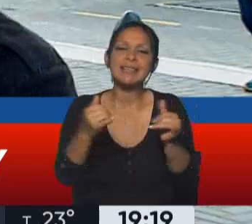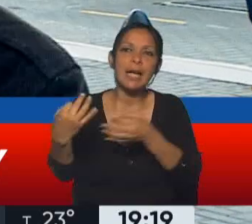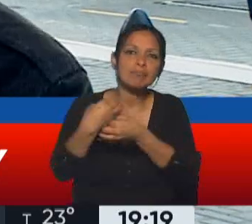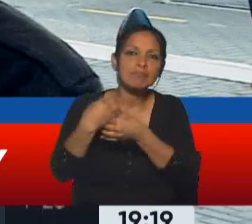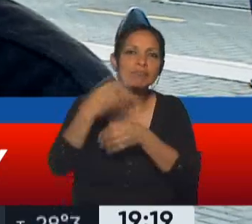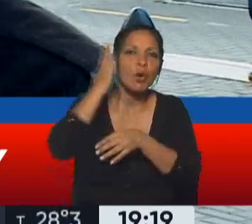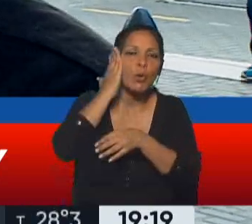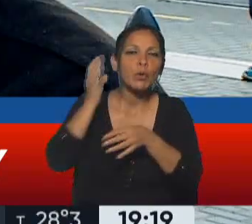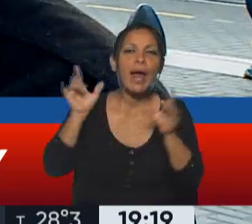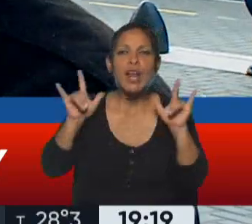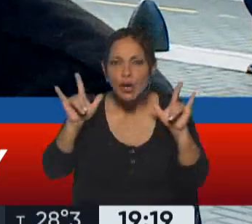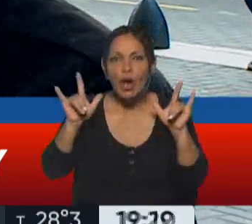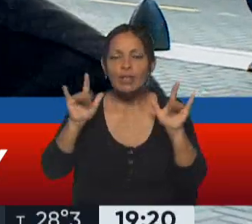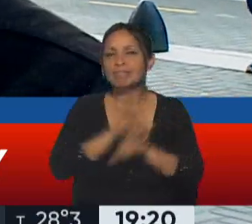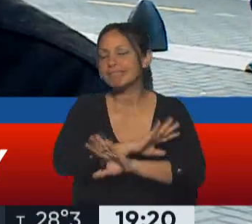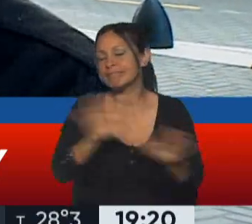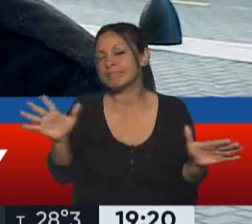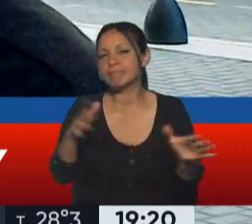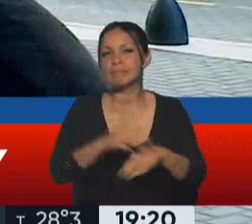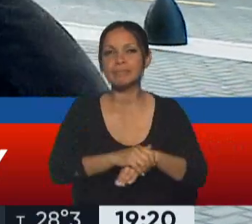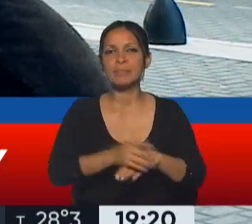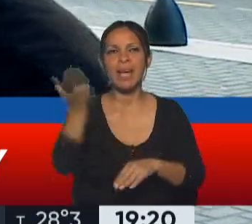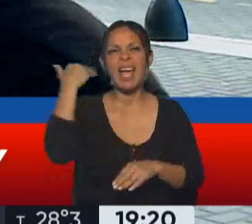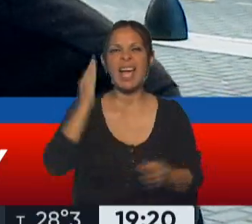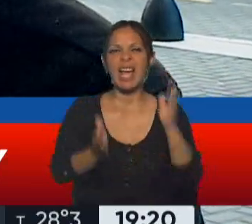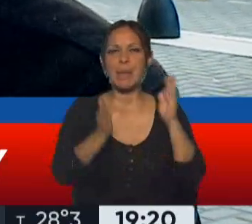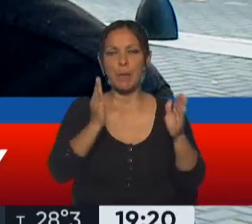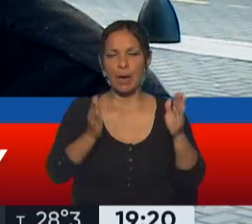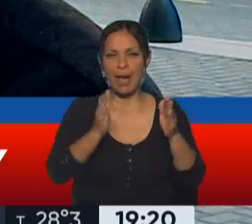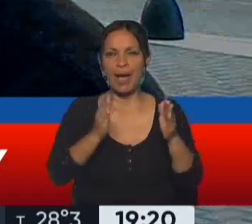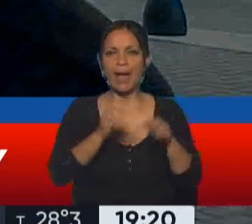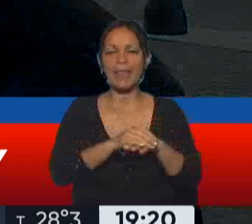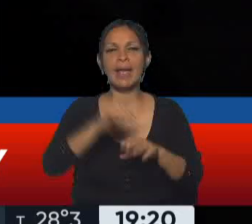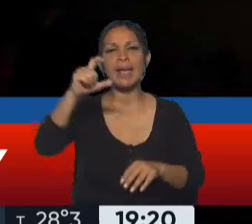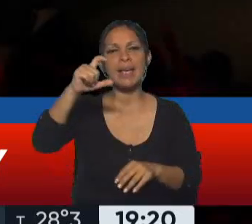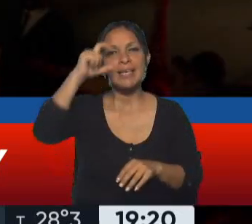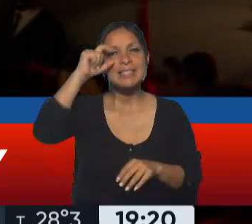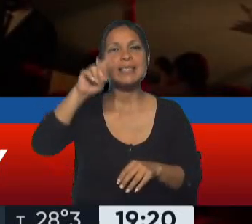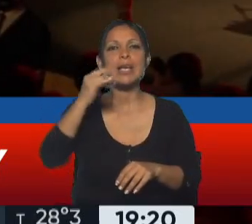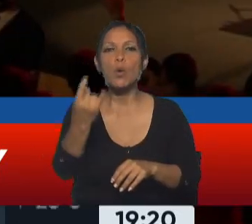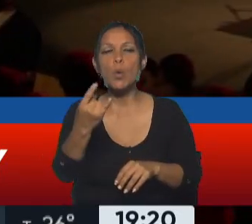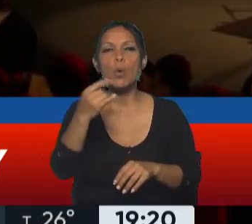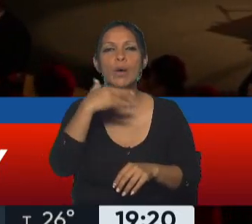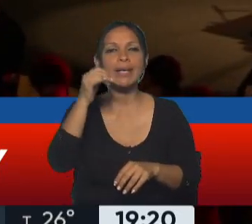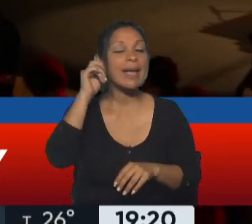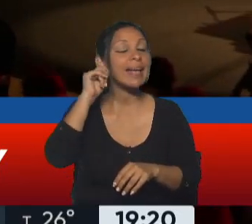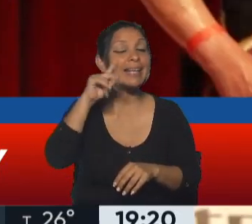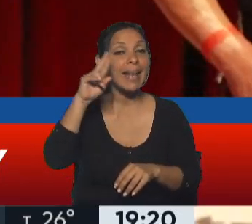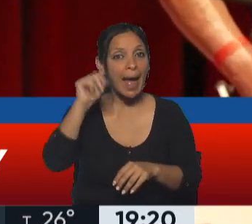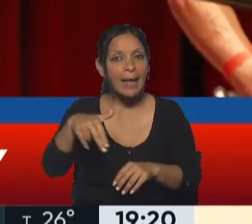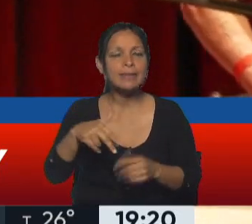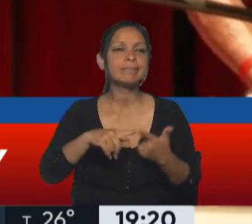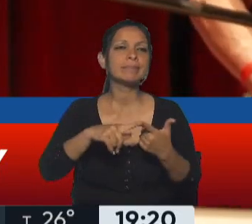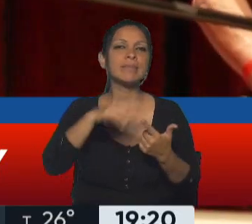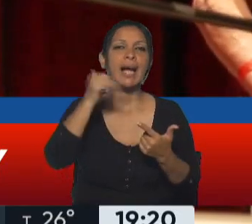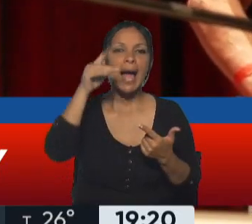argentina de colección, ¿no? En la época de Serú Girán, de Spinetta Jade, de Riff.